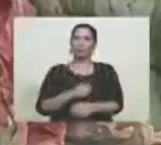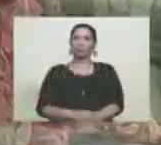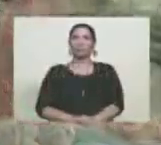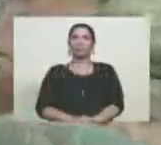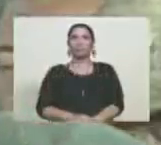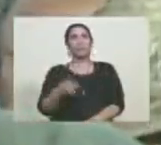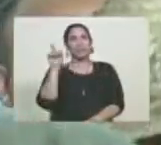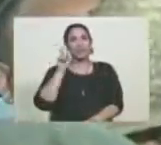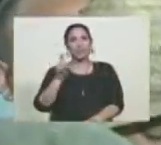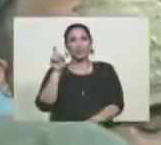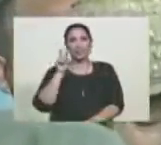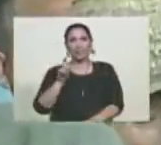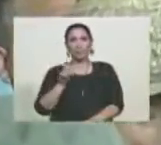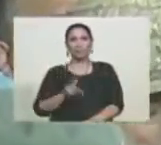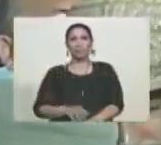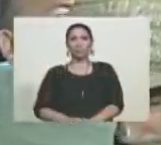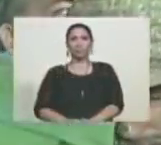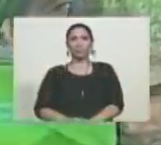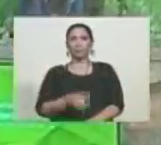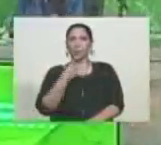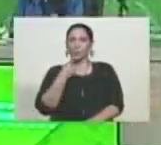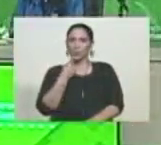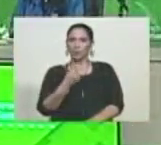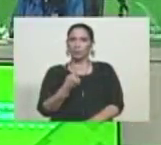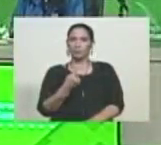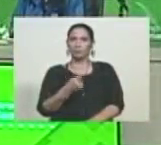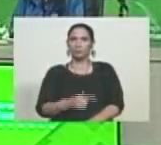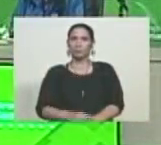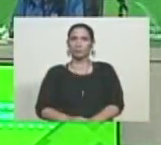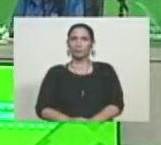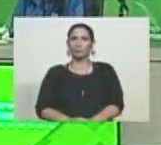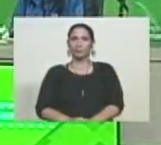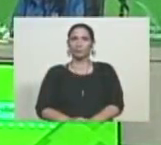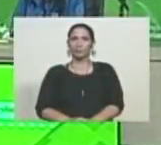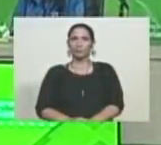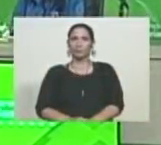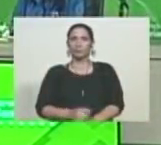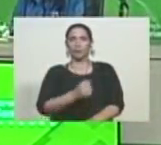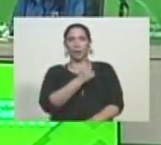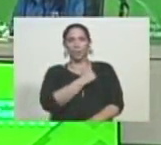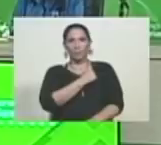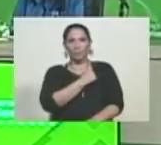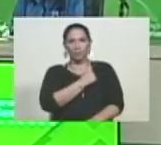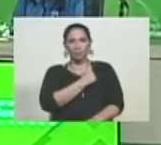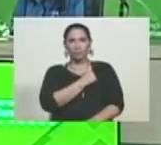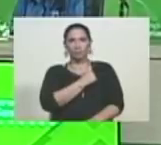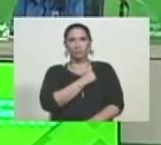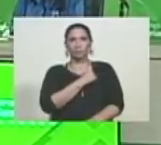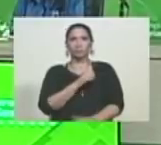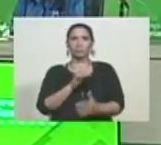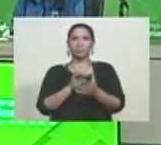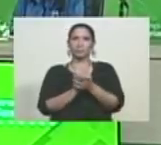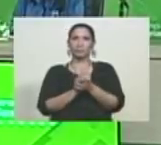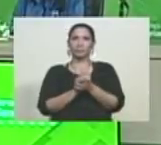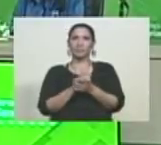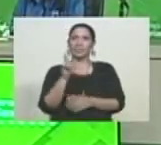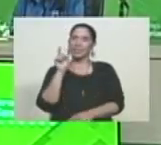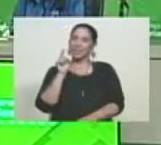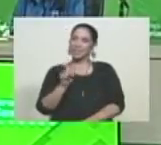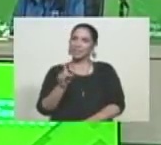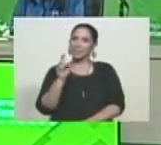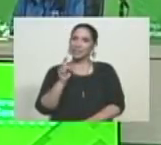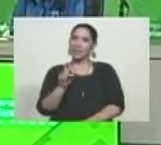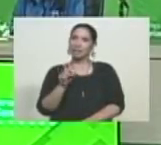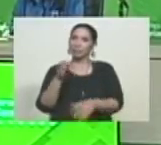Era necesaria, como dijo el compañero Arbonio, la necesidad